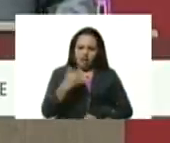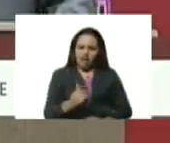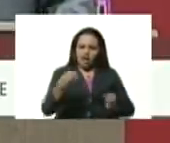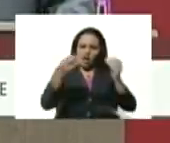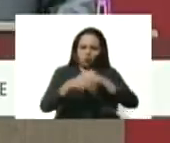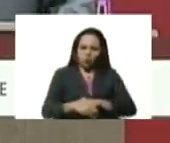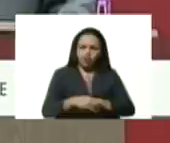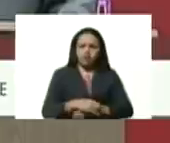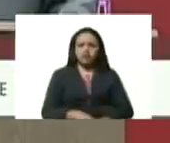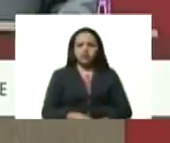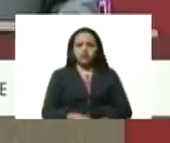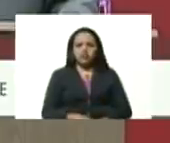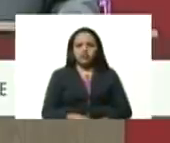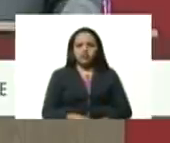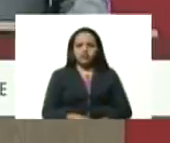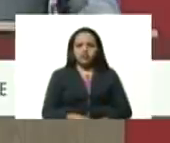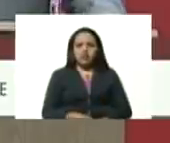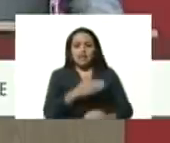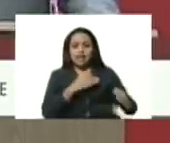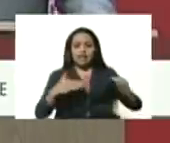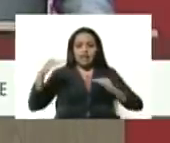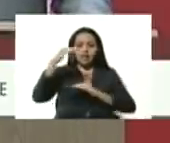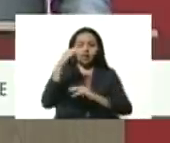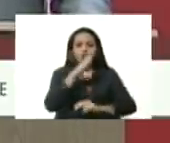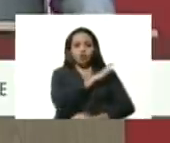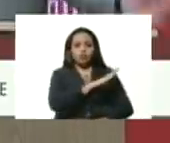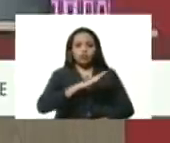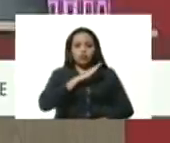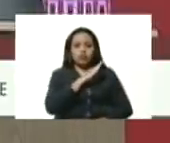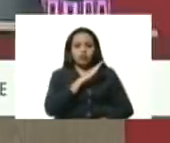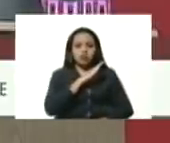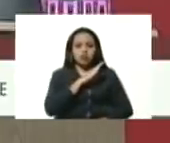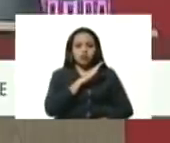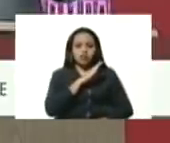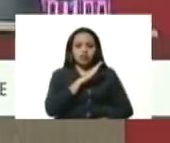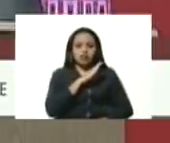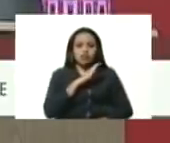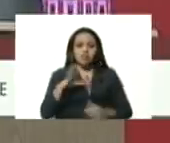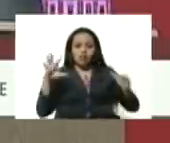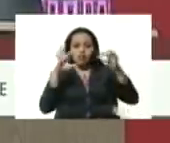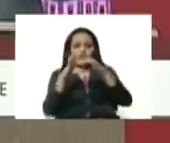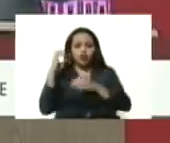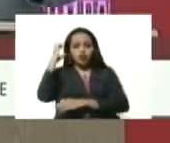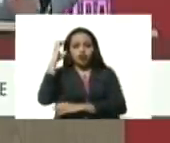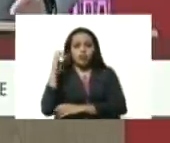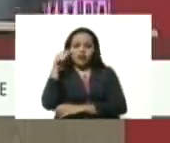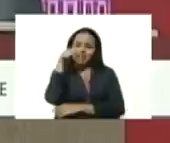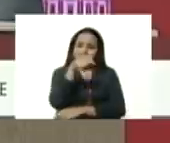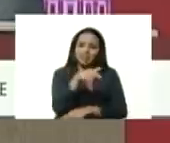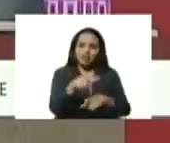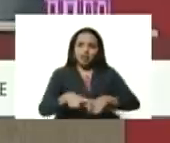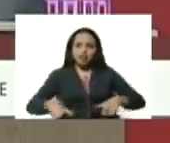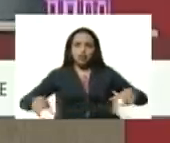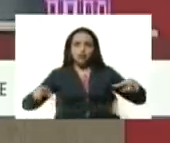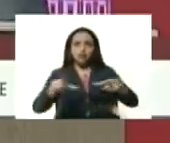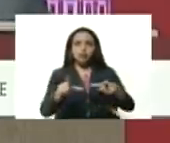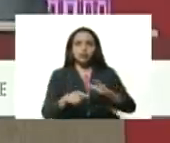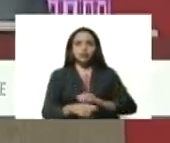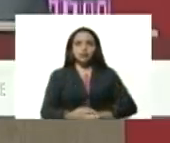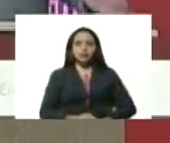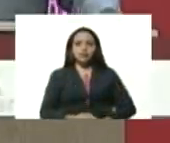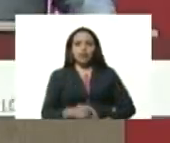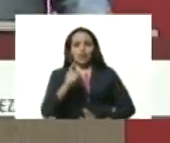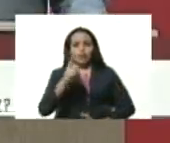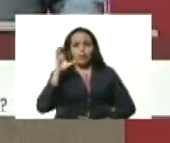señor Josep Borrell, comisionado, alto comisionado para la Unión Europea, que en la sede de la residencia de un